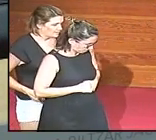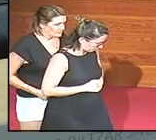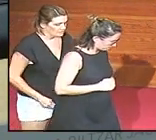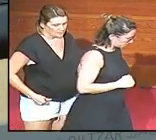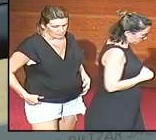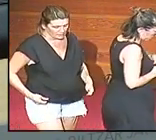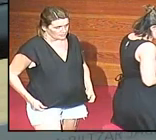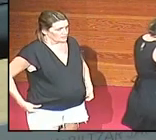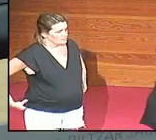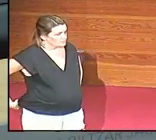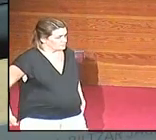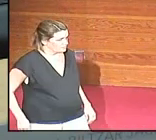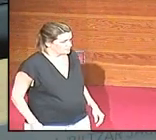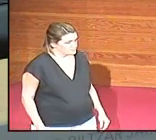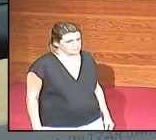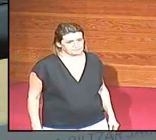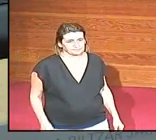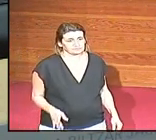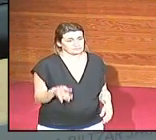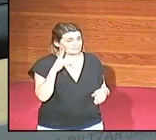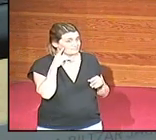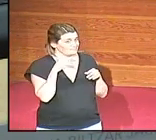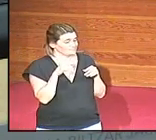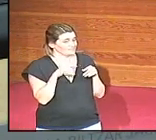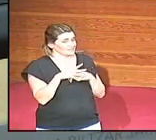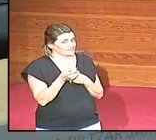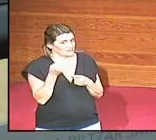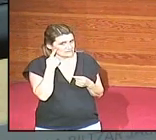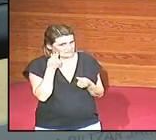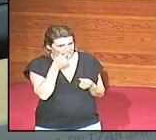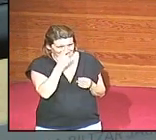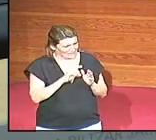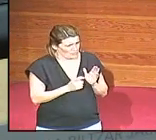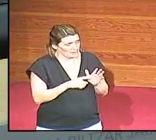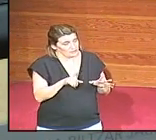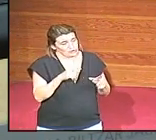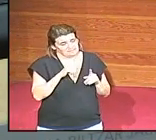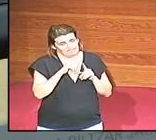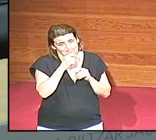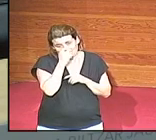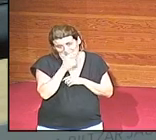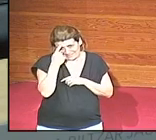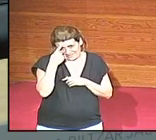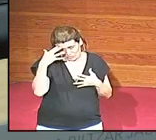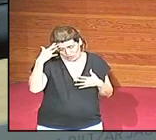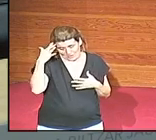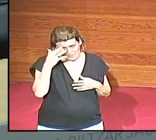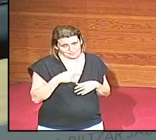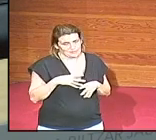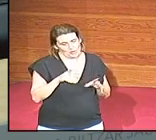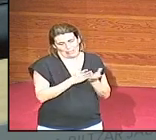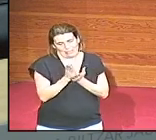Entonces prefiero mi sistema, que está lleno de mierda, pero es una mierda sin polonio. Me he ido un poco por las ramas, pero me has